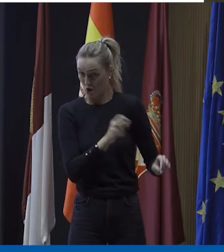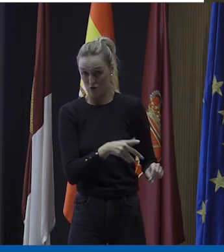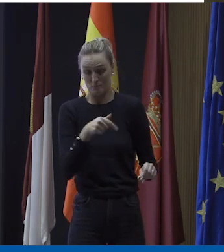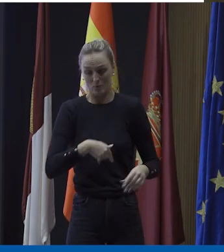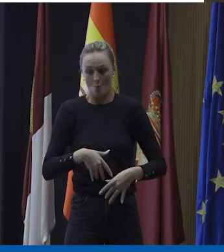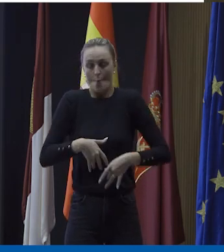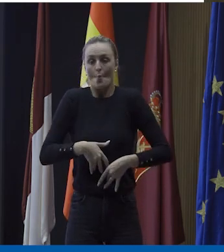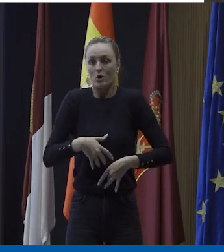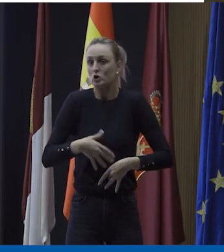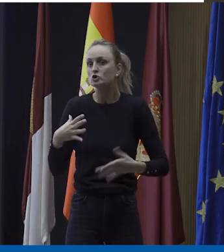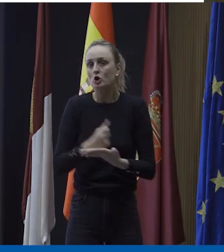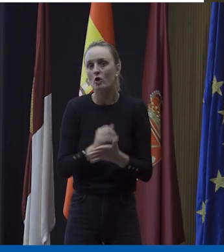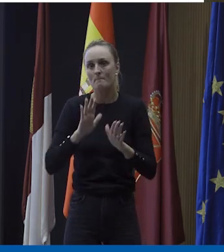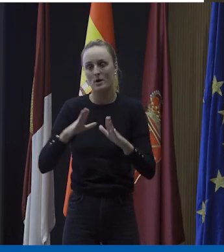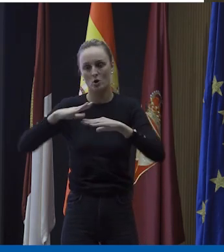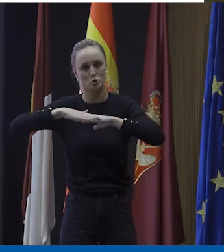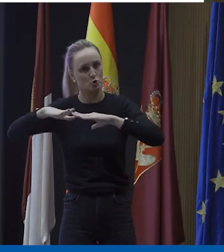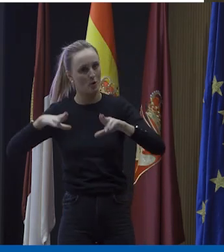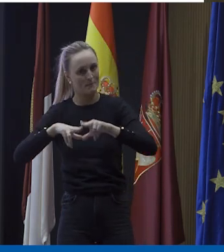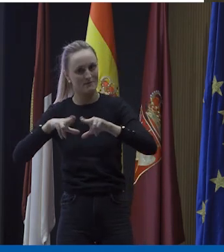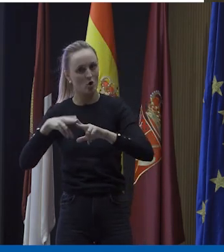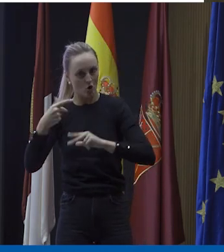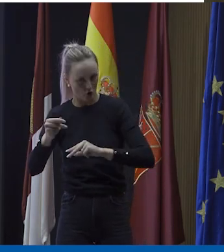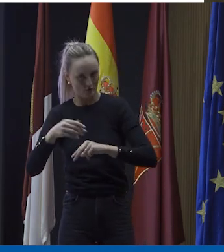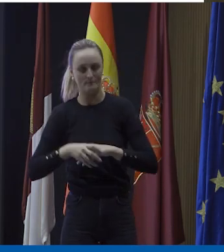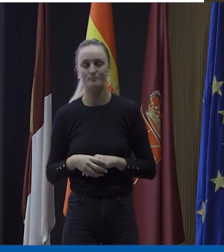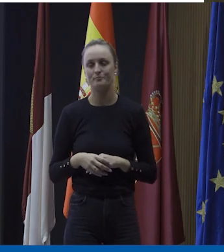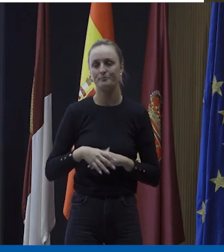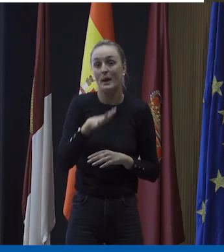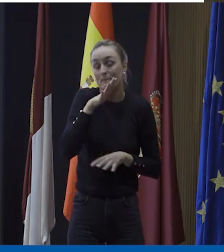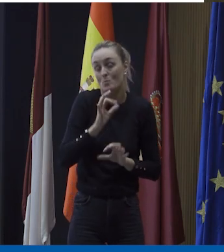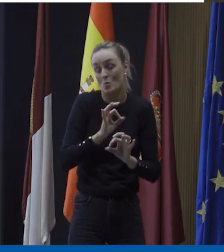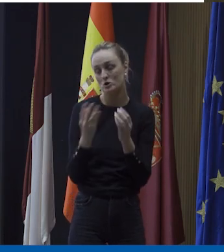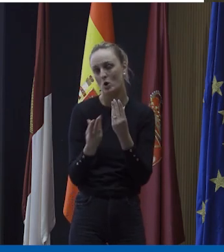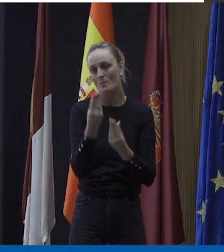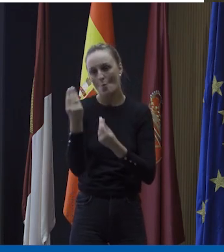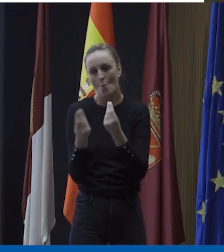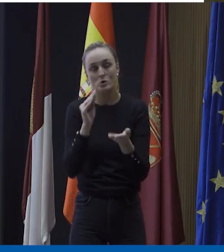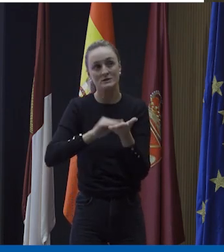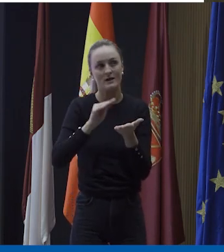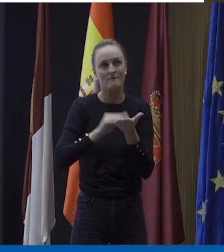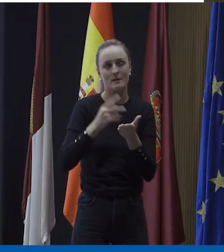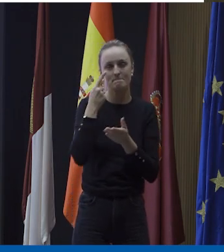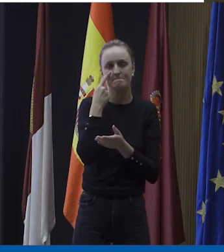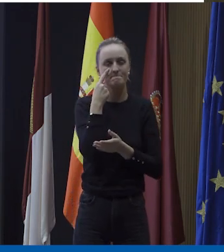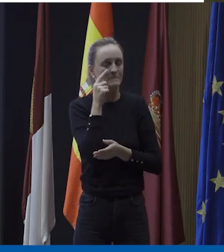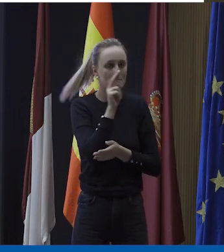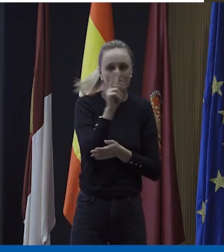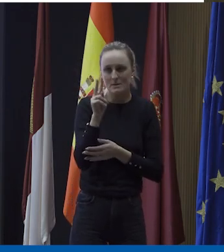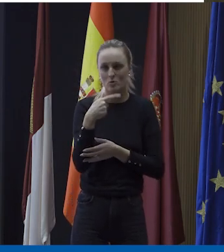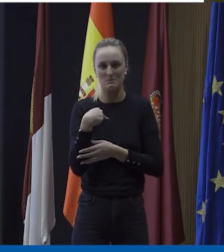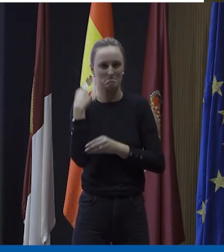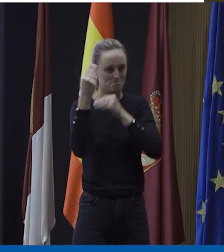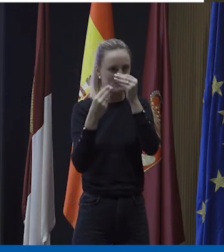menos los músculos del suelo pélvico. Entonces hay que tener en cuenta que muchas veces pues vemos cosas o creemos que lo hacemos bien y no lo